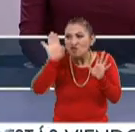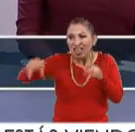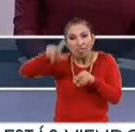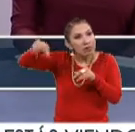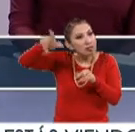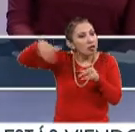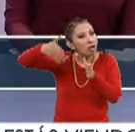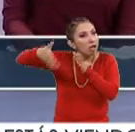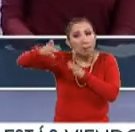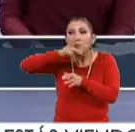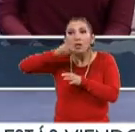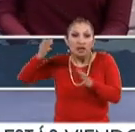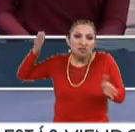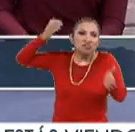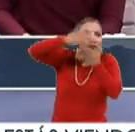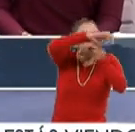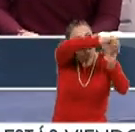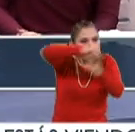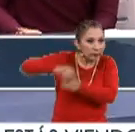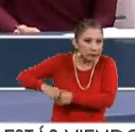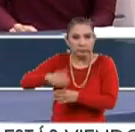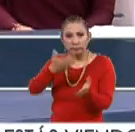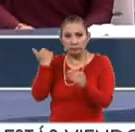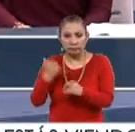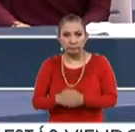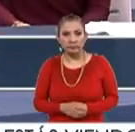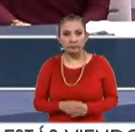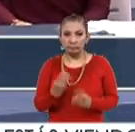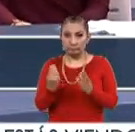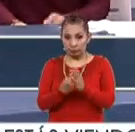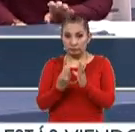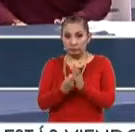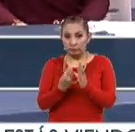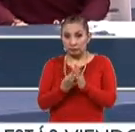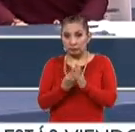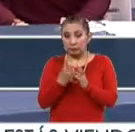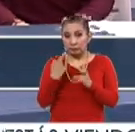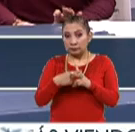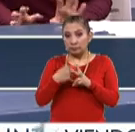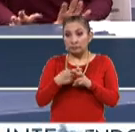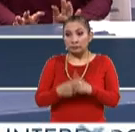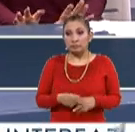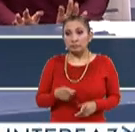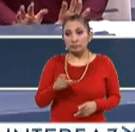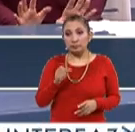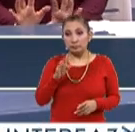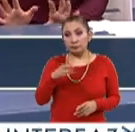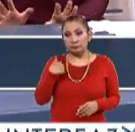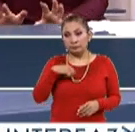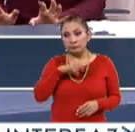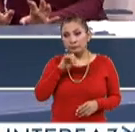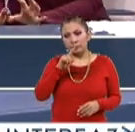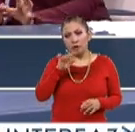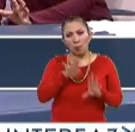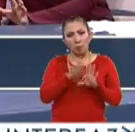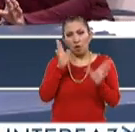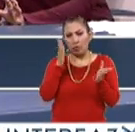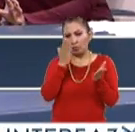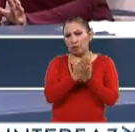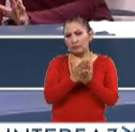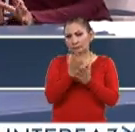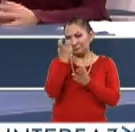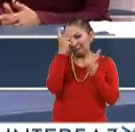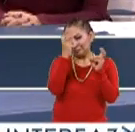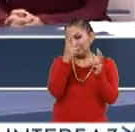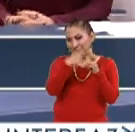a casa, tienen que ir los padres a sacarlos de las orejas de una clase de matemáticas. Doctor, pues creo que Omar y yo también estamos un poco frenados en